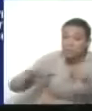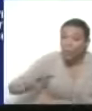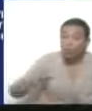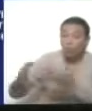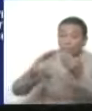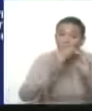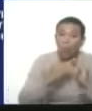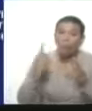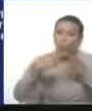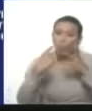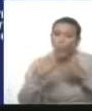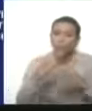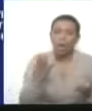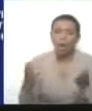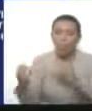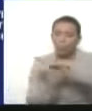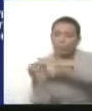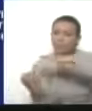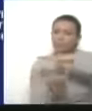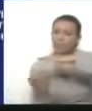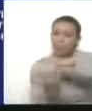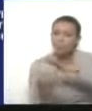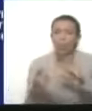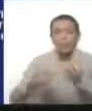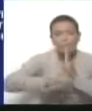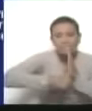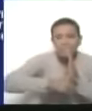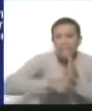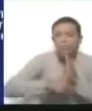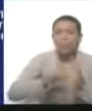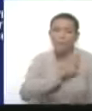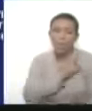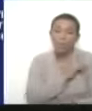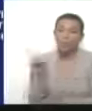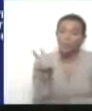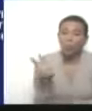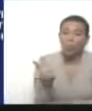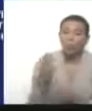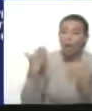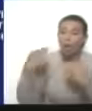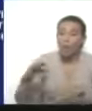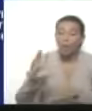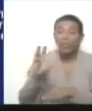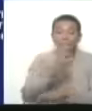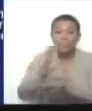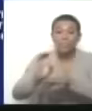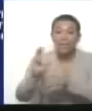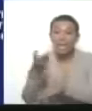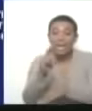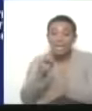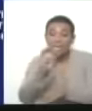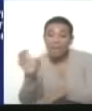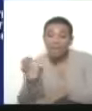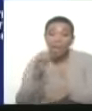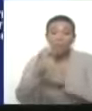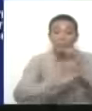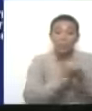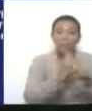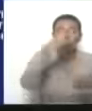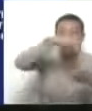incluye entre otros el otorgamiento de ciudadanía y cédula identidad conforme al acuerdo de Ginebra y el derecho internacional